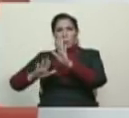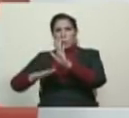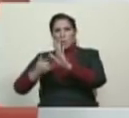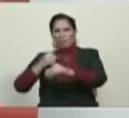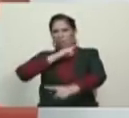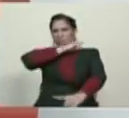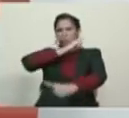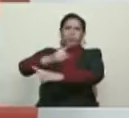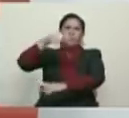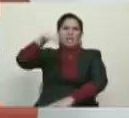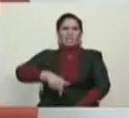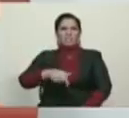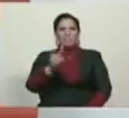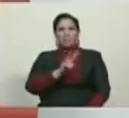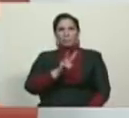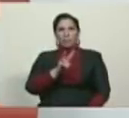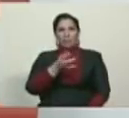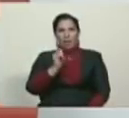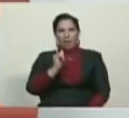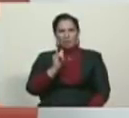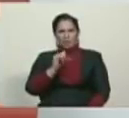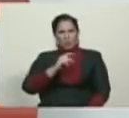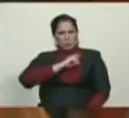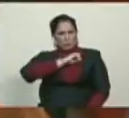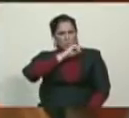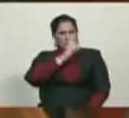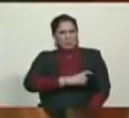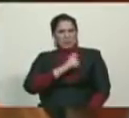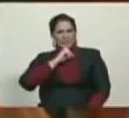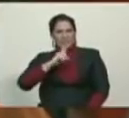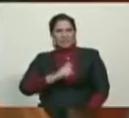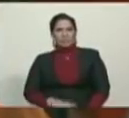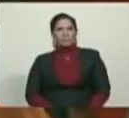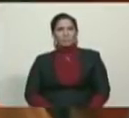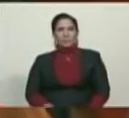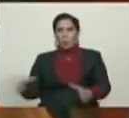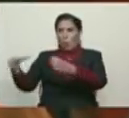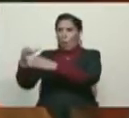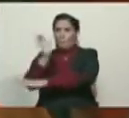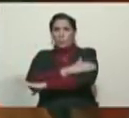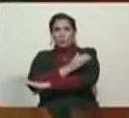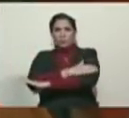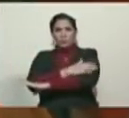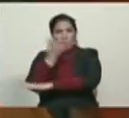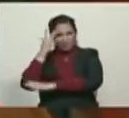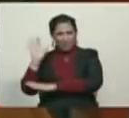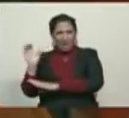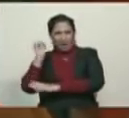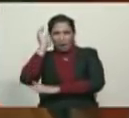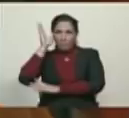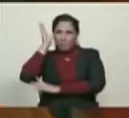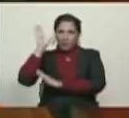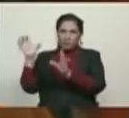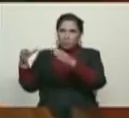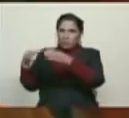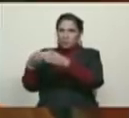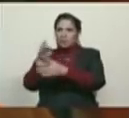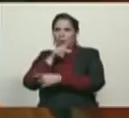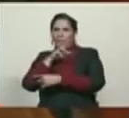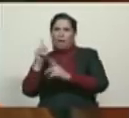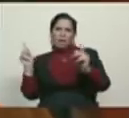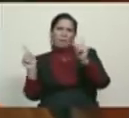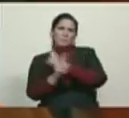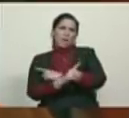así tan feroz, que la oposición sea capaz de reunirse y hablar que hay que cambiar al